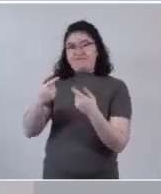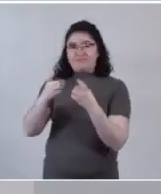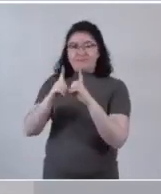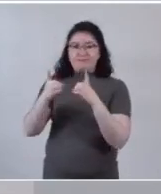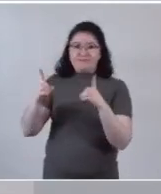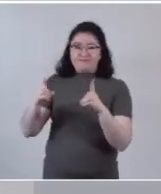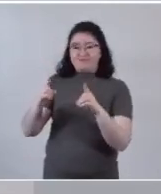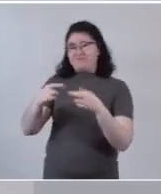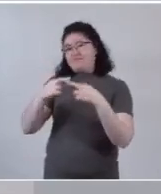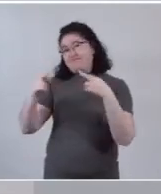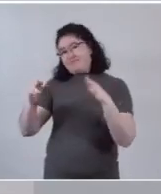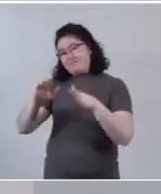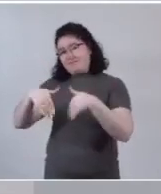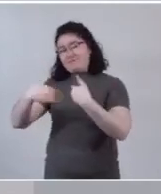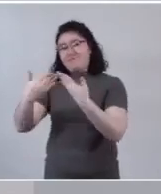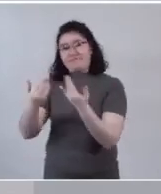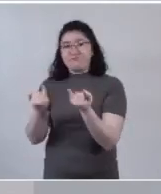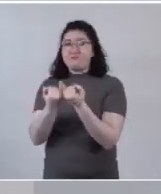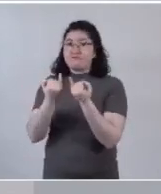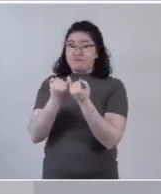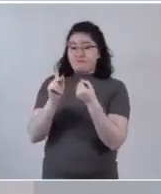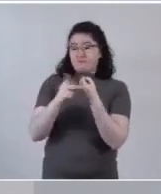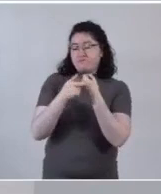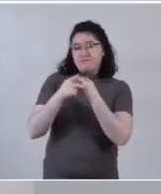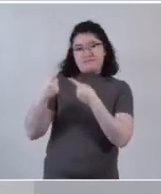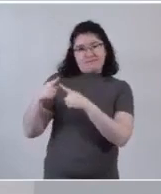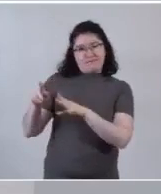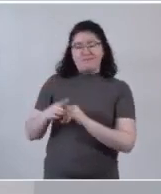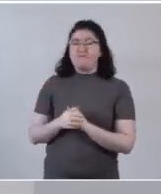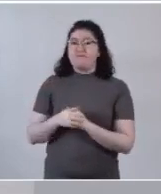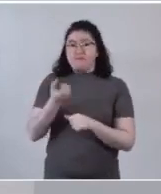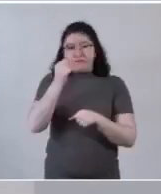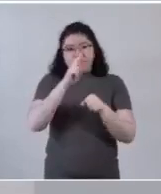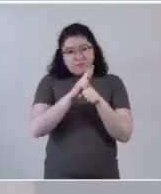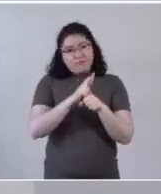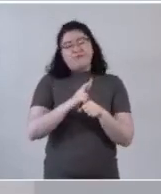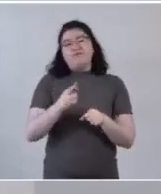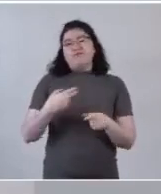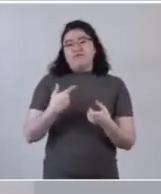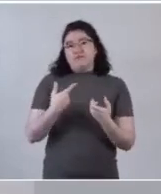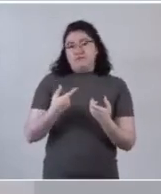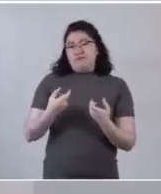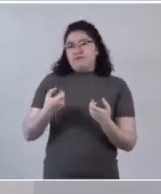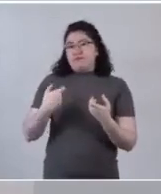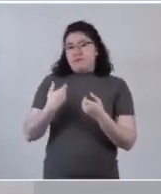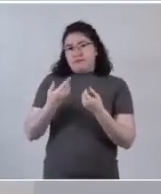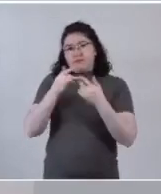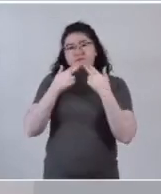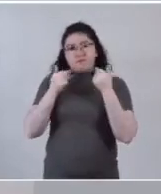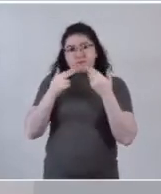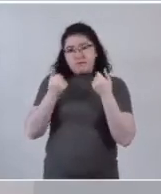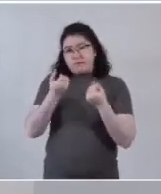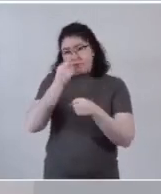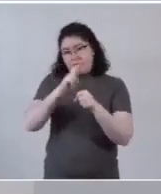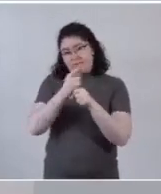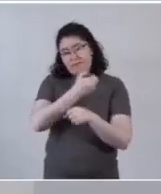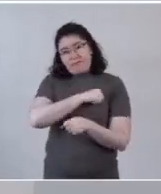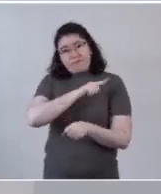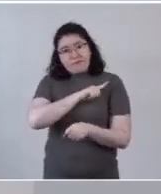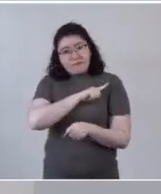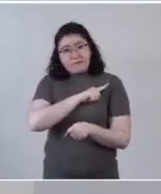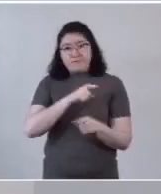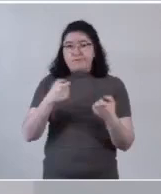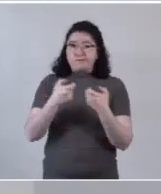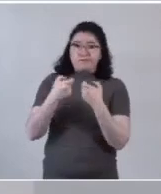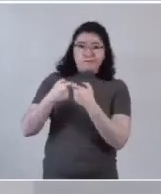Exteriores, el secretario de Hacienda, obviamente la Secretaría de Salud, la Secretaría de Economía, que están haciendo